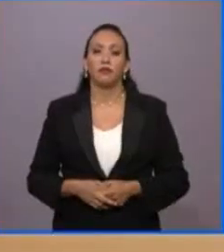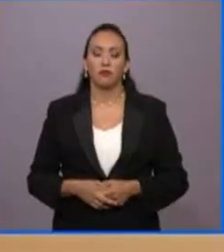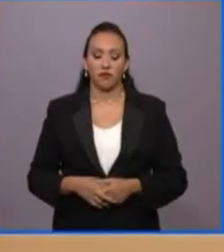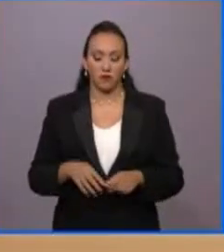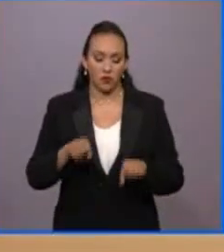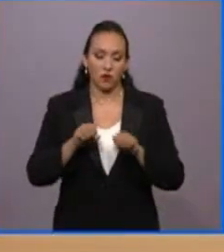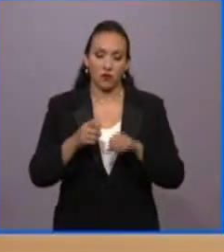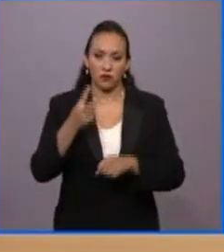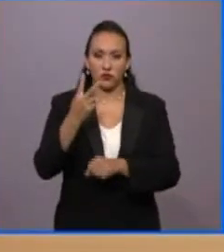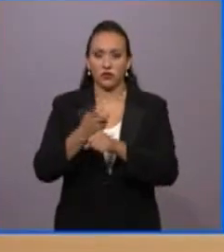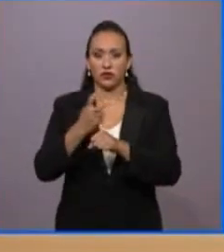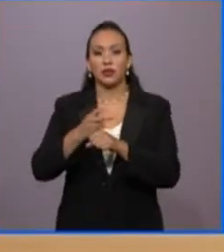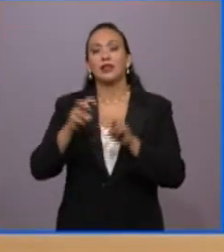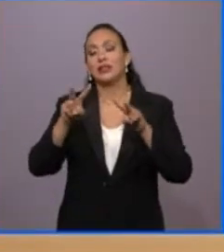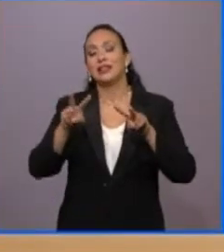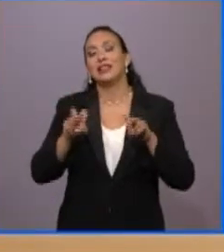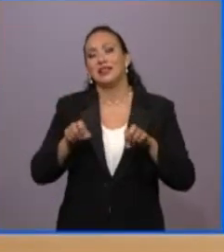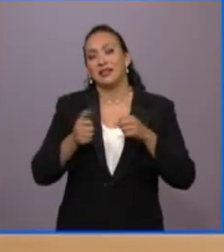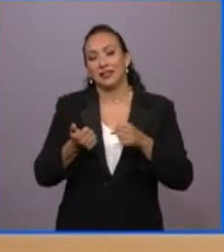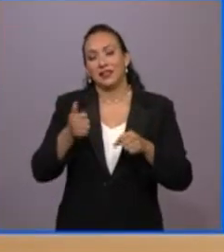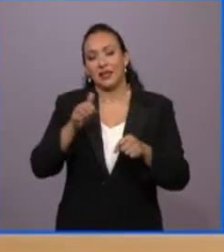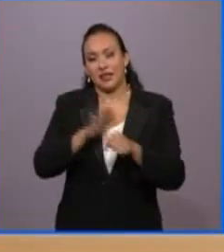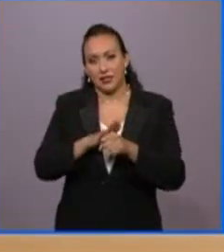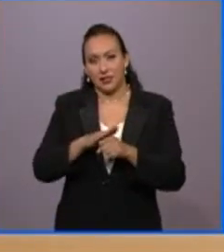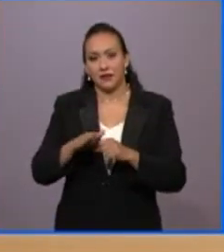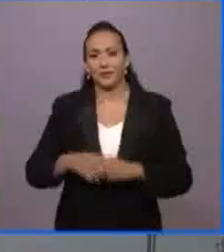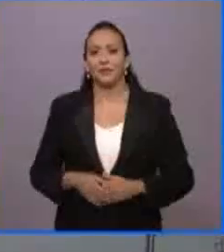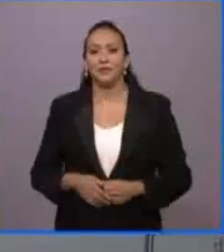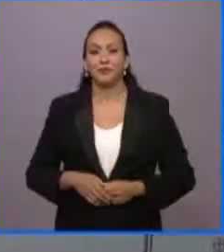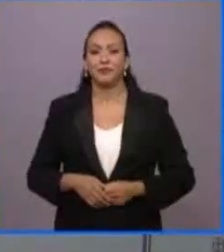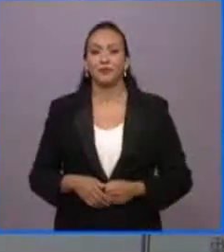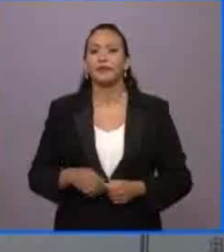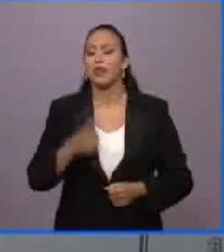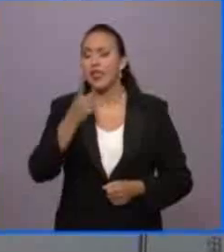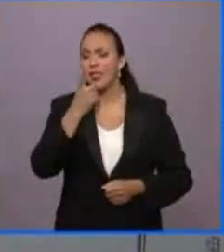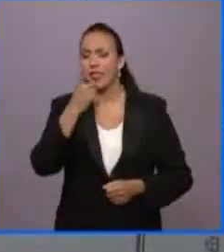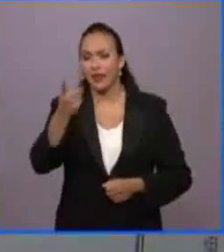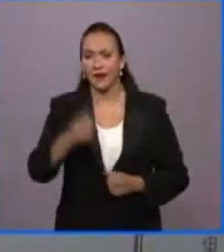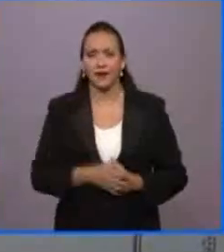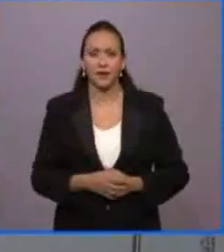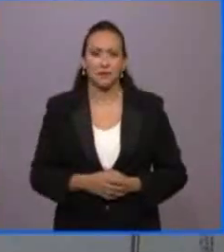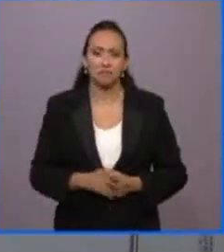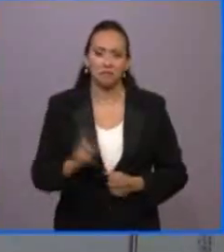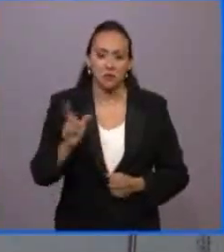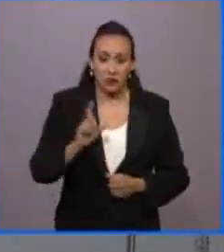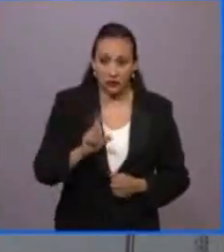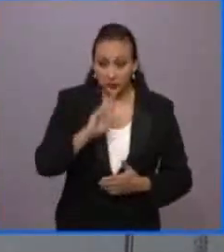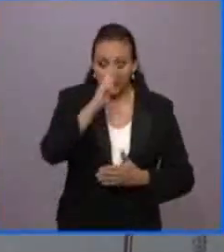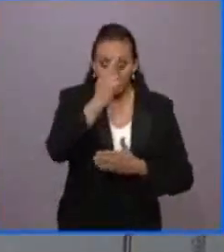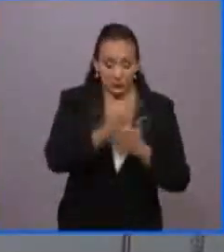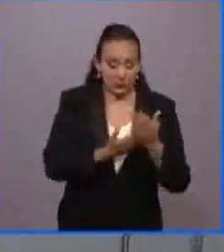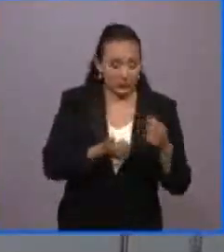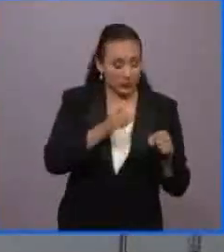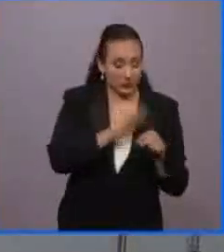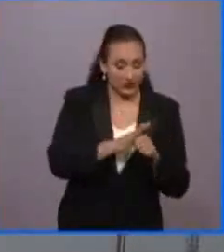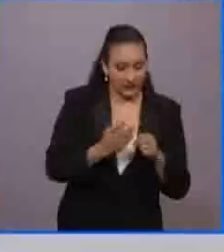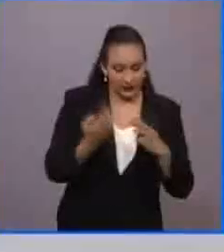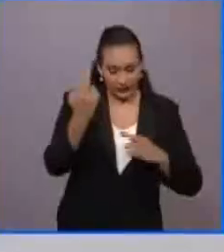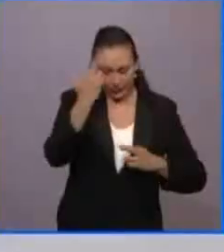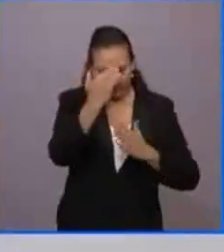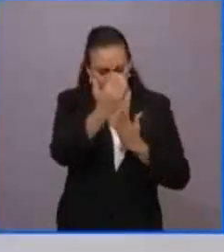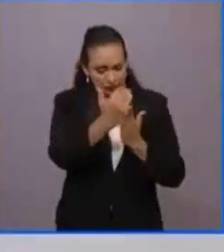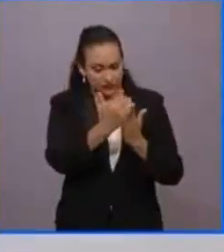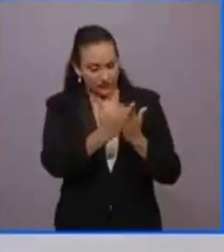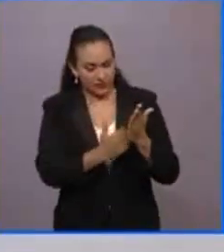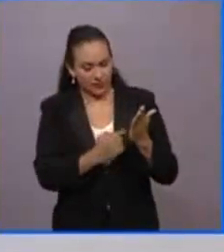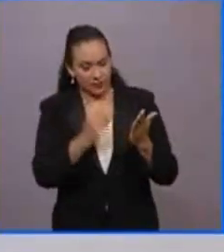El segundo tribunal colegiado en materia administrativa del segundo circuito determinó que cuando las faltas administrativas analizadas en el